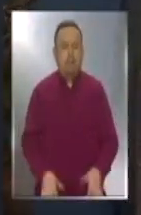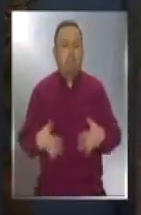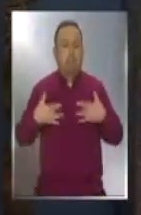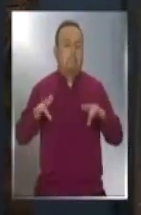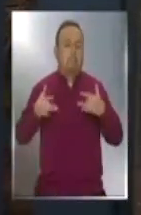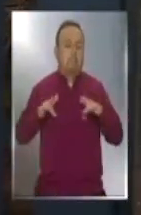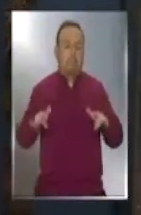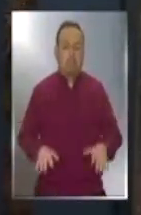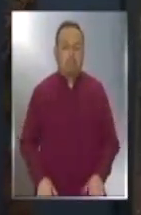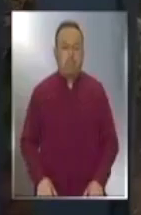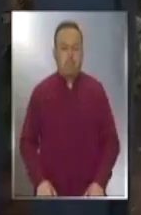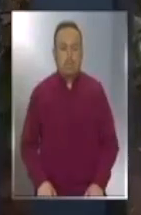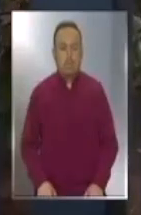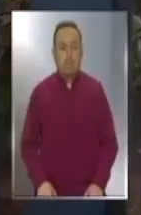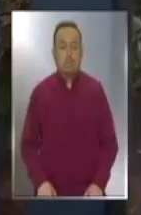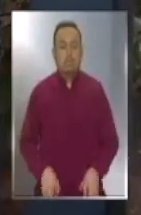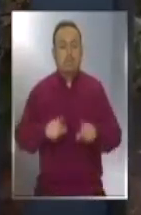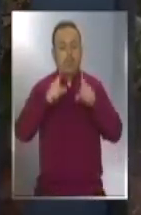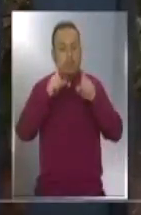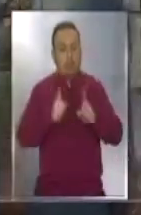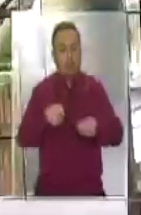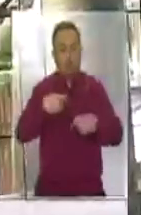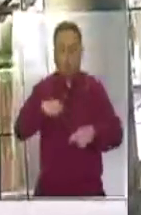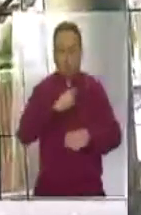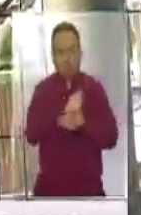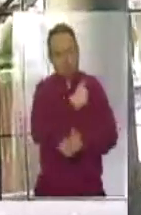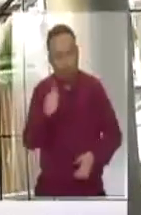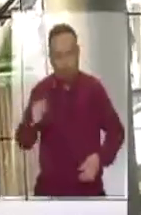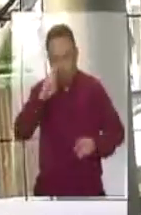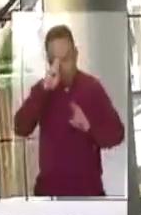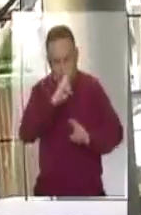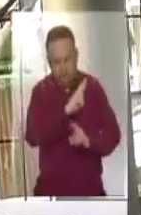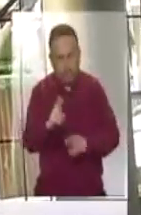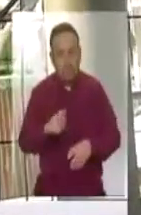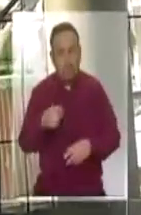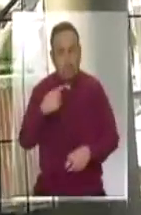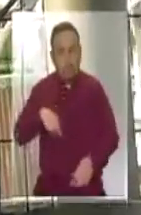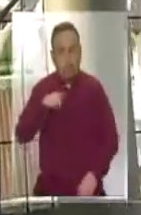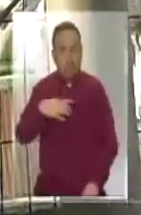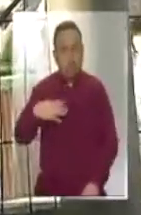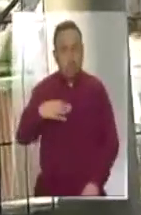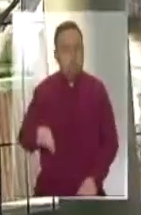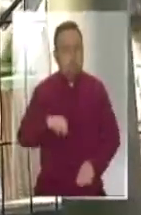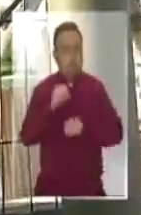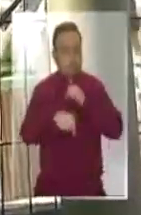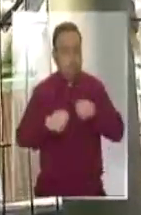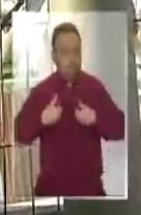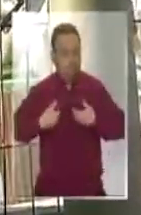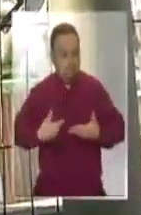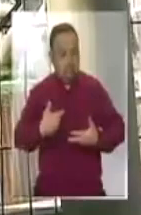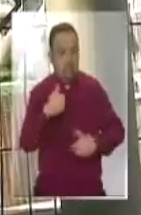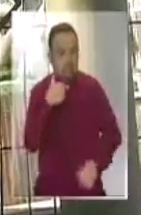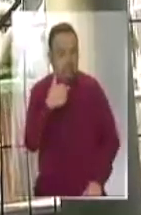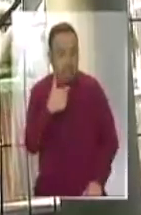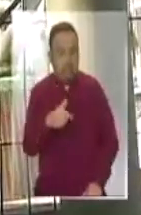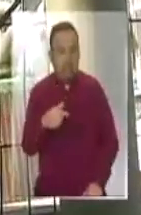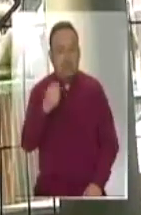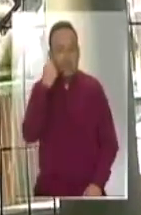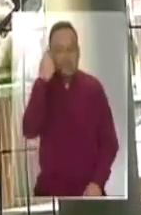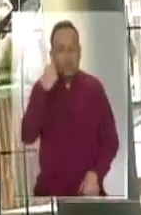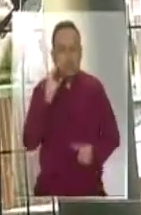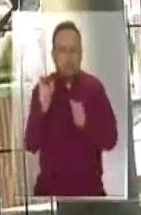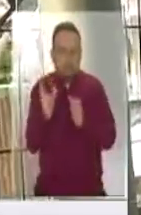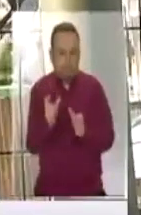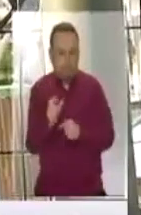más encima se debe de respeto a todo. Hemos tenido una buena acogida por parte de la ciudadanía, ya que ellos están entendiendo que esta fiscalización,